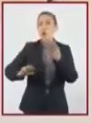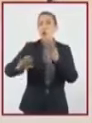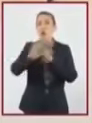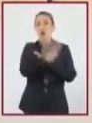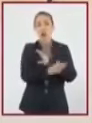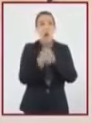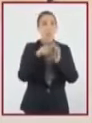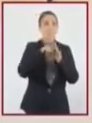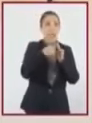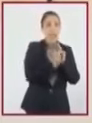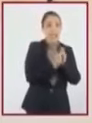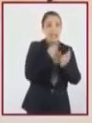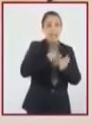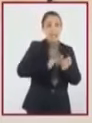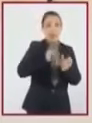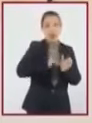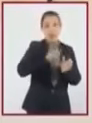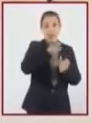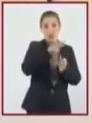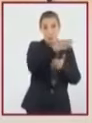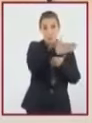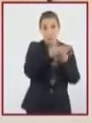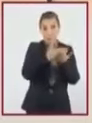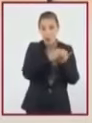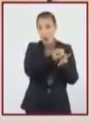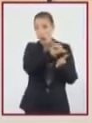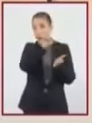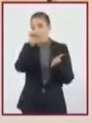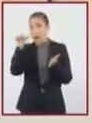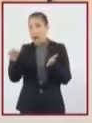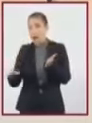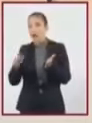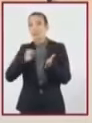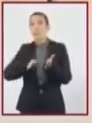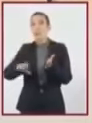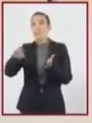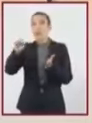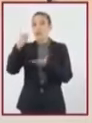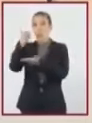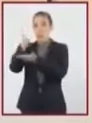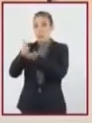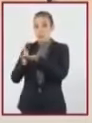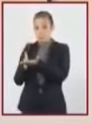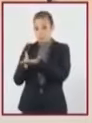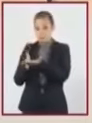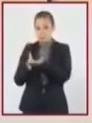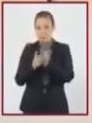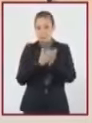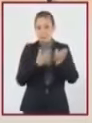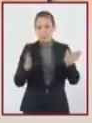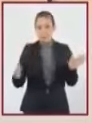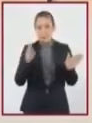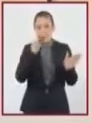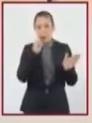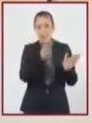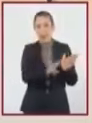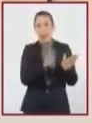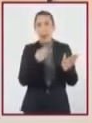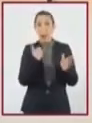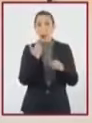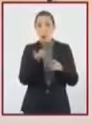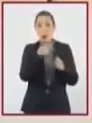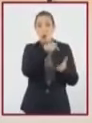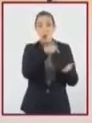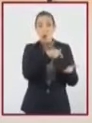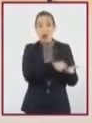entre mediados del siglo XVIII y mediados del siglo XX. Particularmente ubicarán